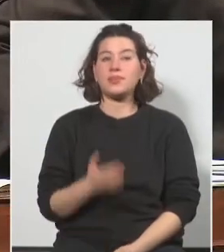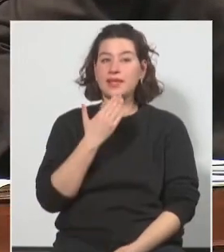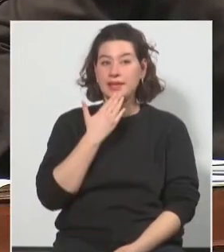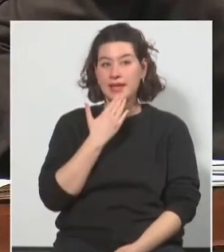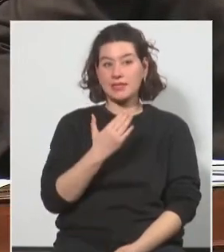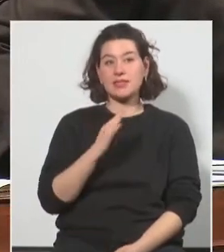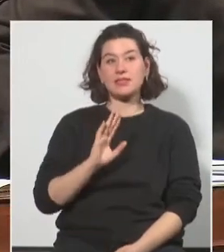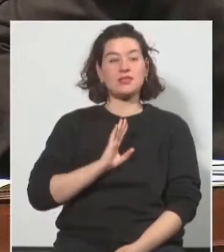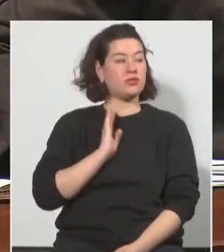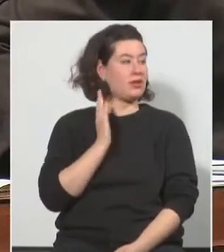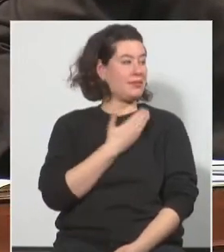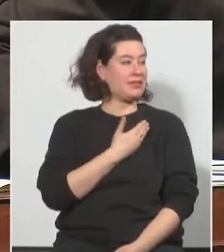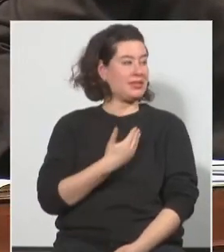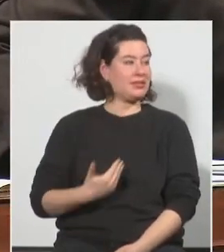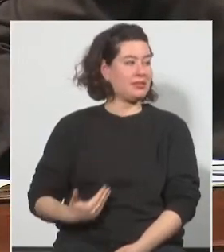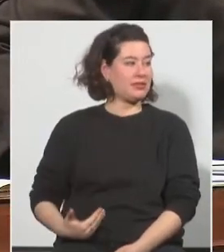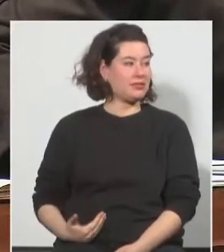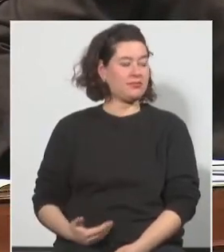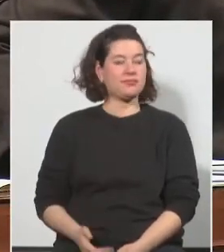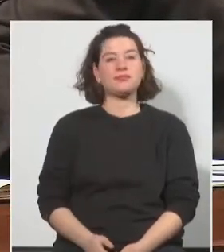Gracias, señora Presidente.